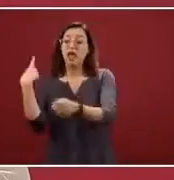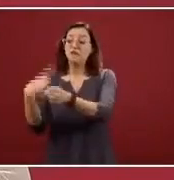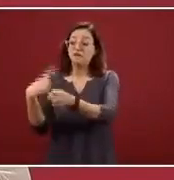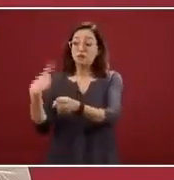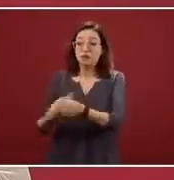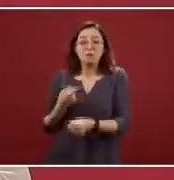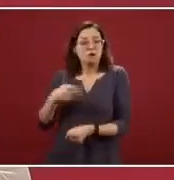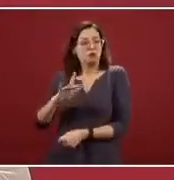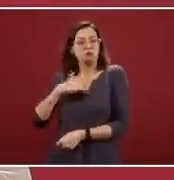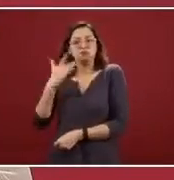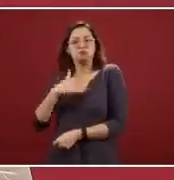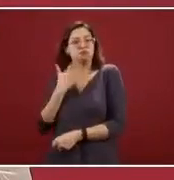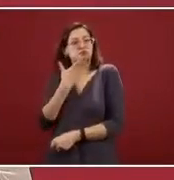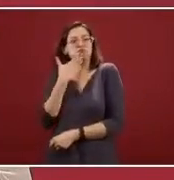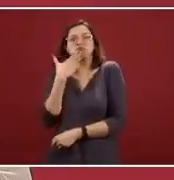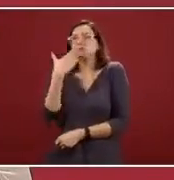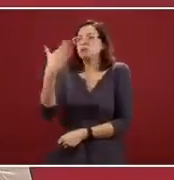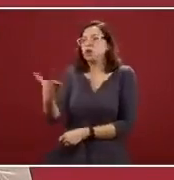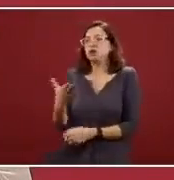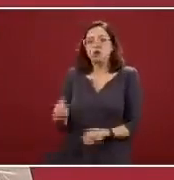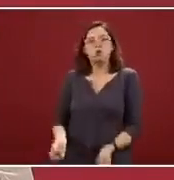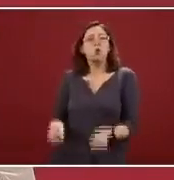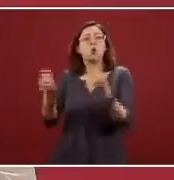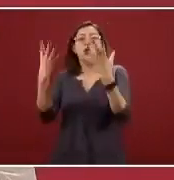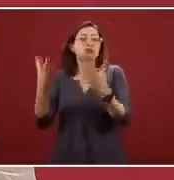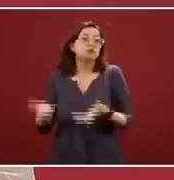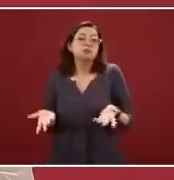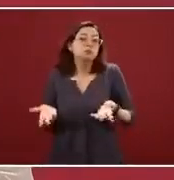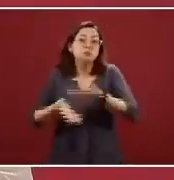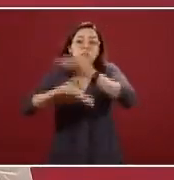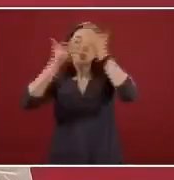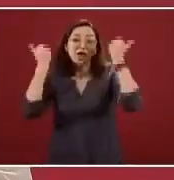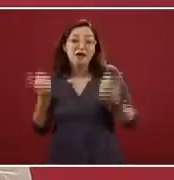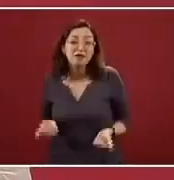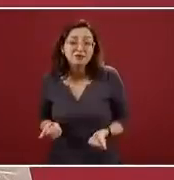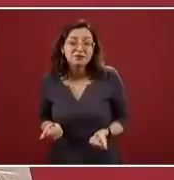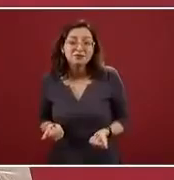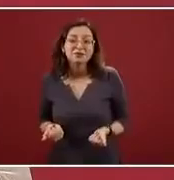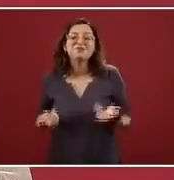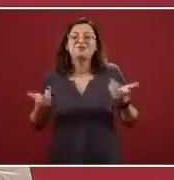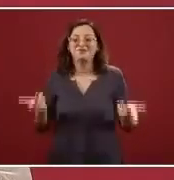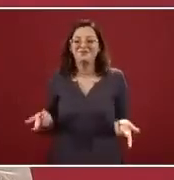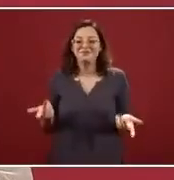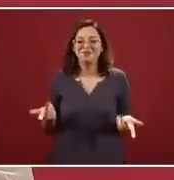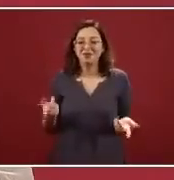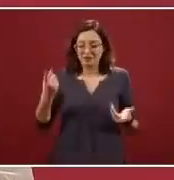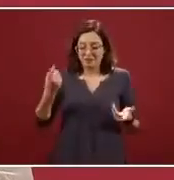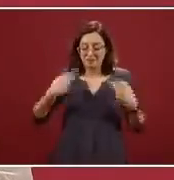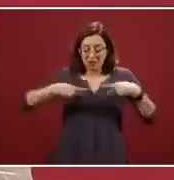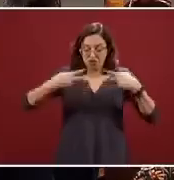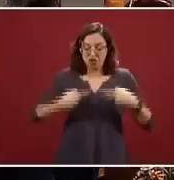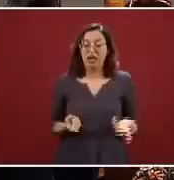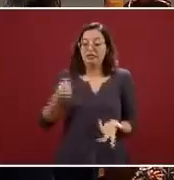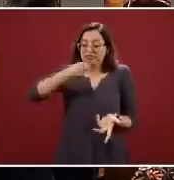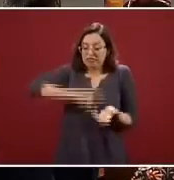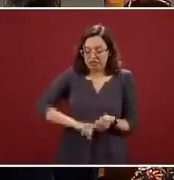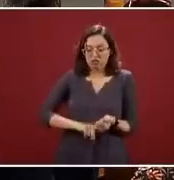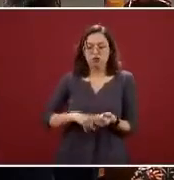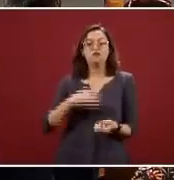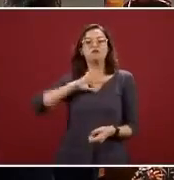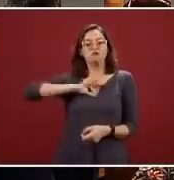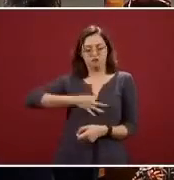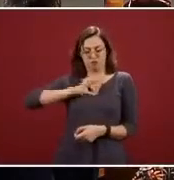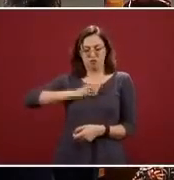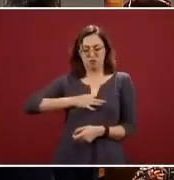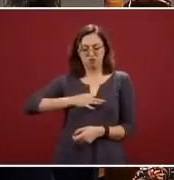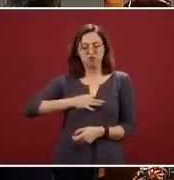proporción de portadores. Esto va a ser importante conocerlos porque sabemos que un portador genera inmunidad, genera anticuerpos. O sea, no enferma,